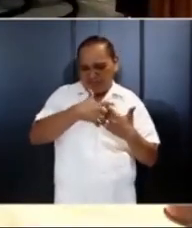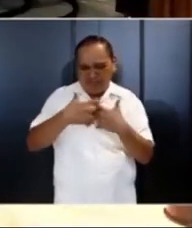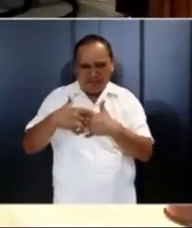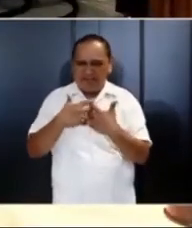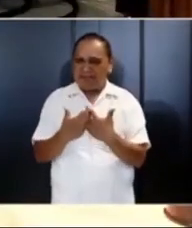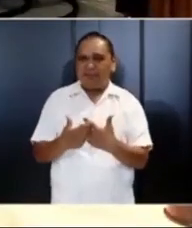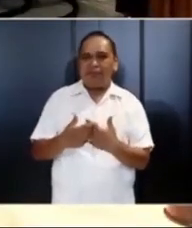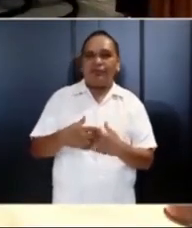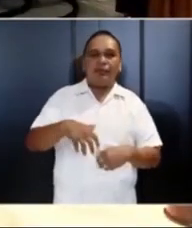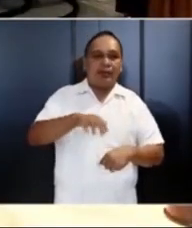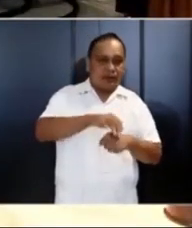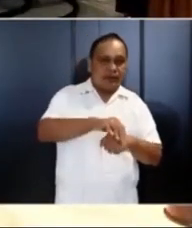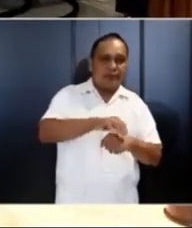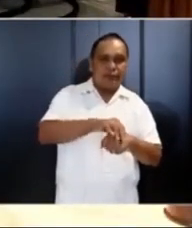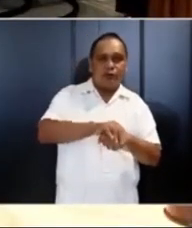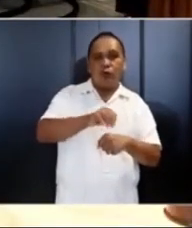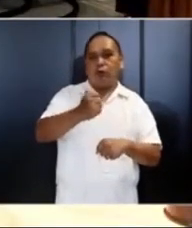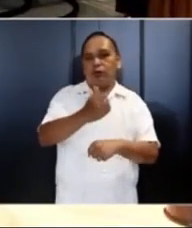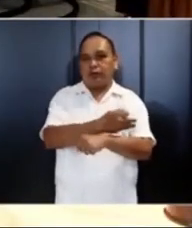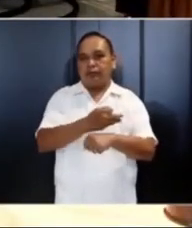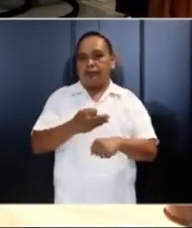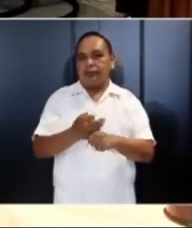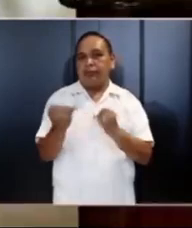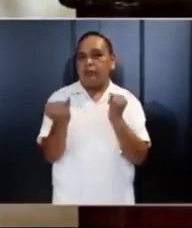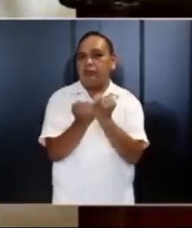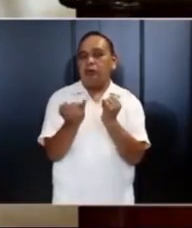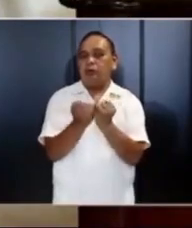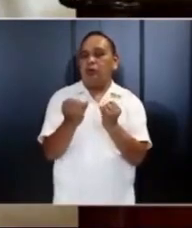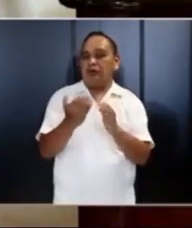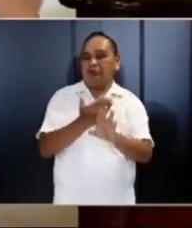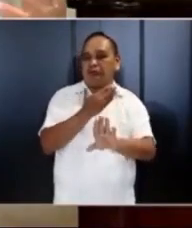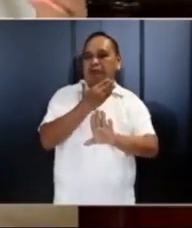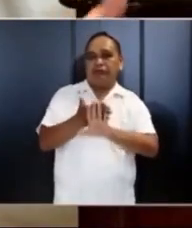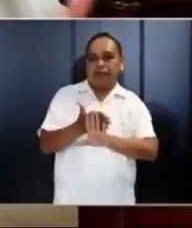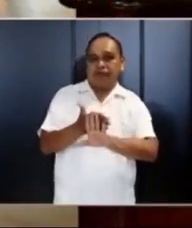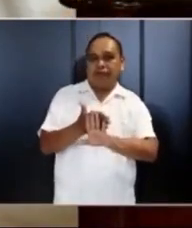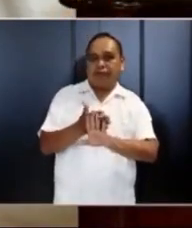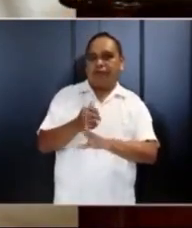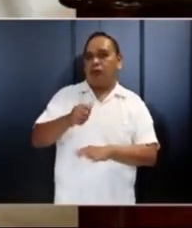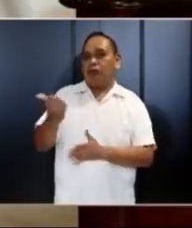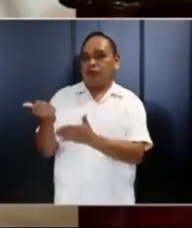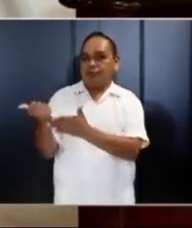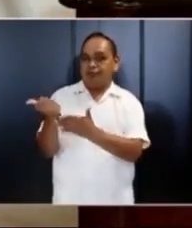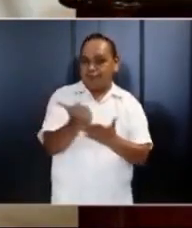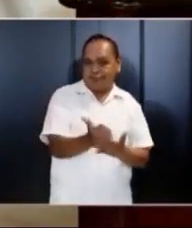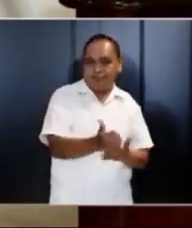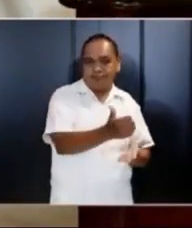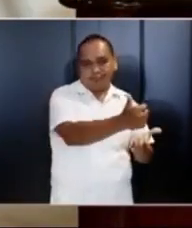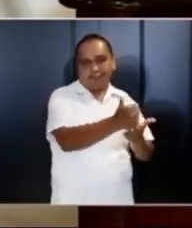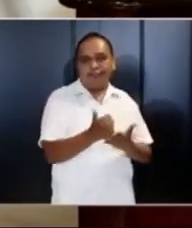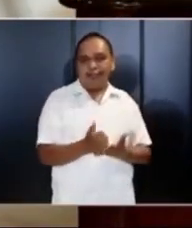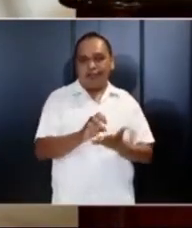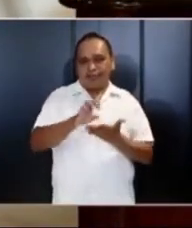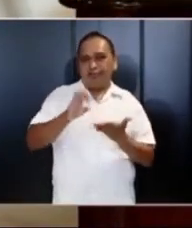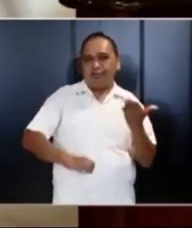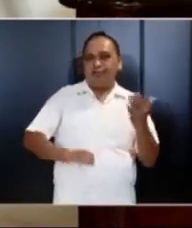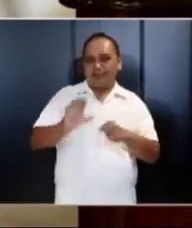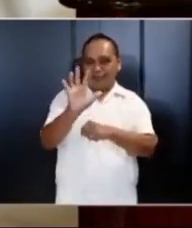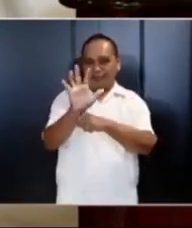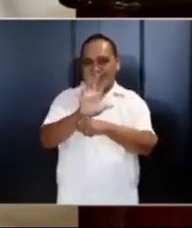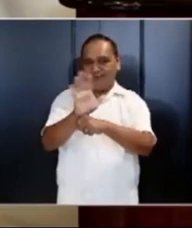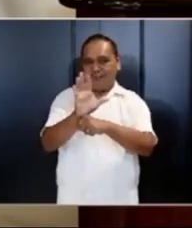amigos y a otras gentes que, pues algunos porque pretenden ayudarlo, como el de Cinépolis y